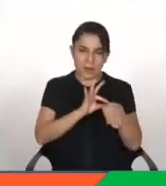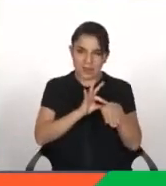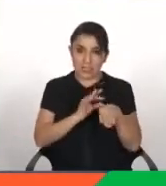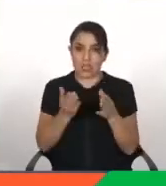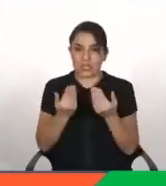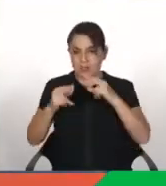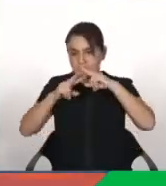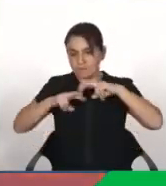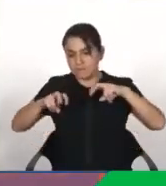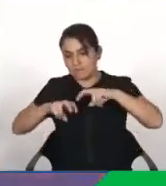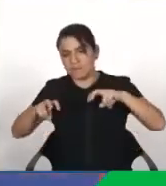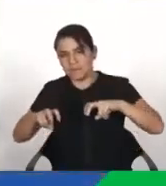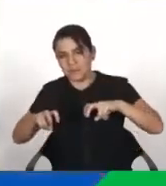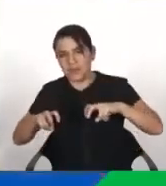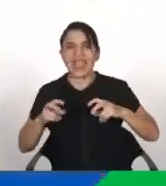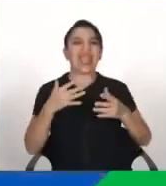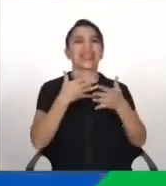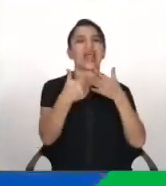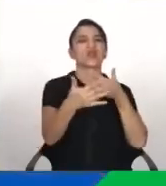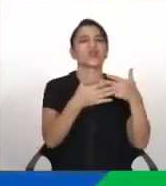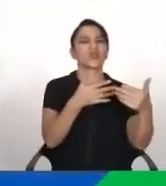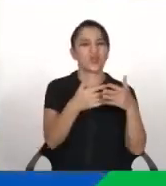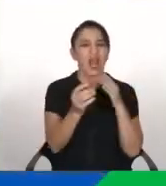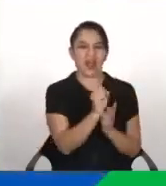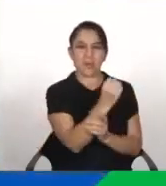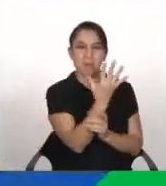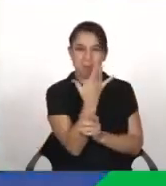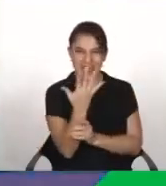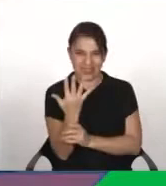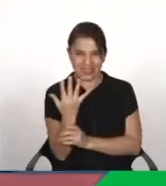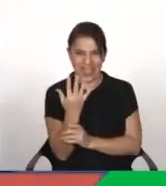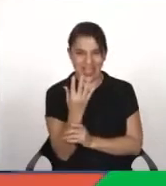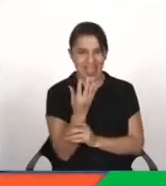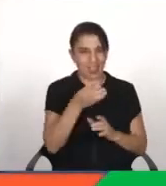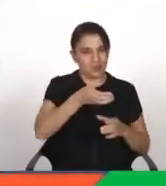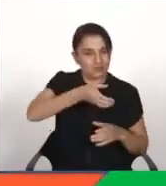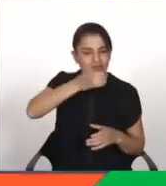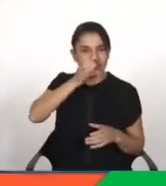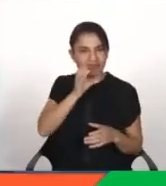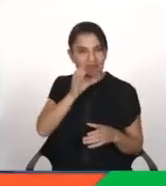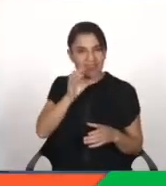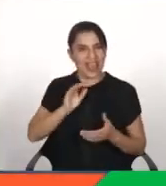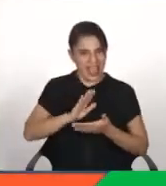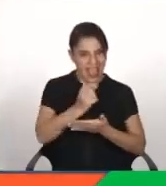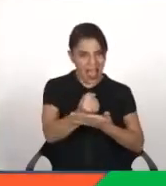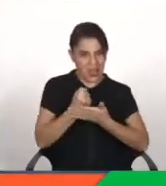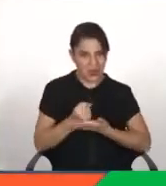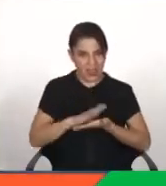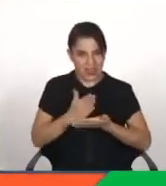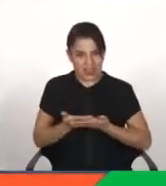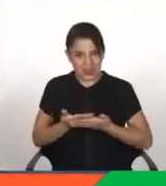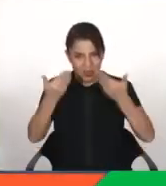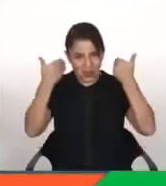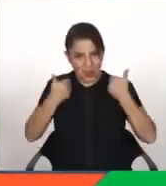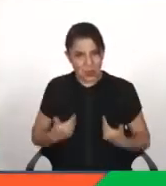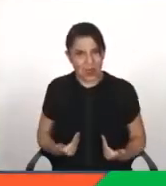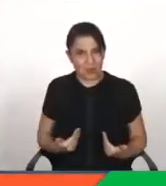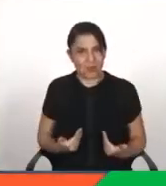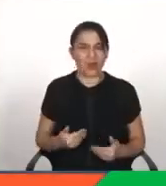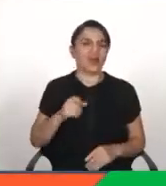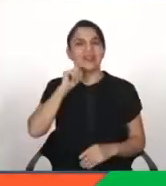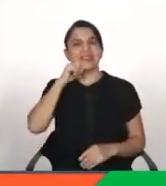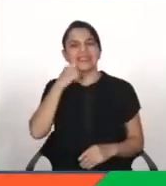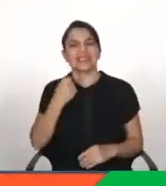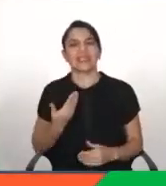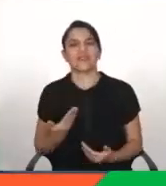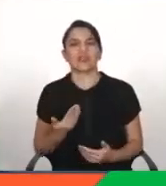si entiendes cómo funciona, es que está clarísimo que es un puñetero timo, ¿no? Entonces también te sirve un poco para eso, para ser escéptico en